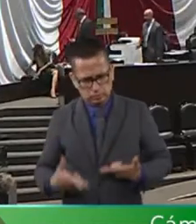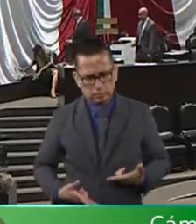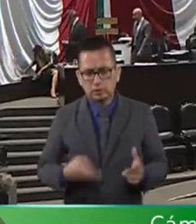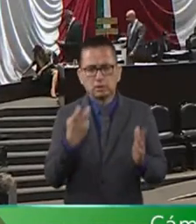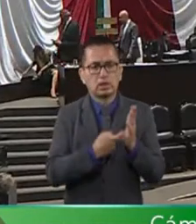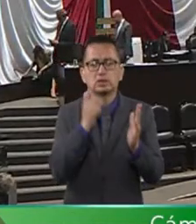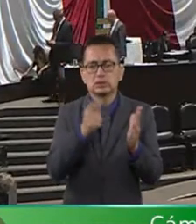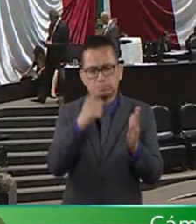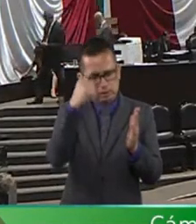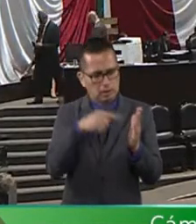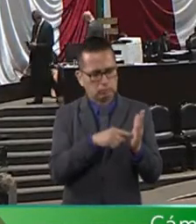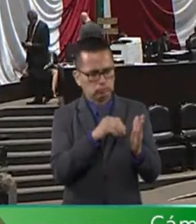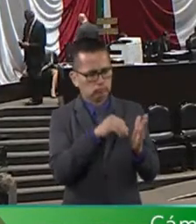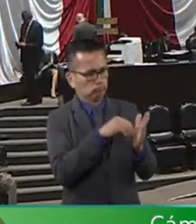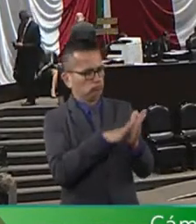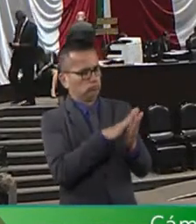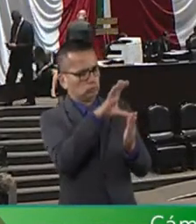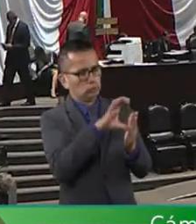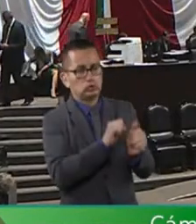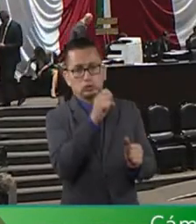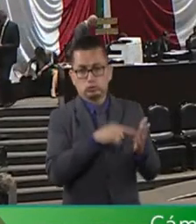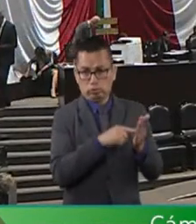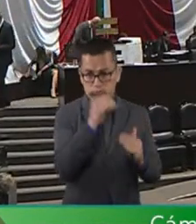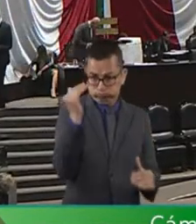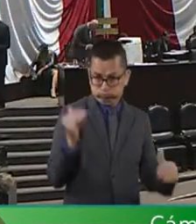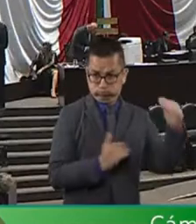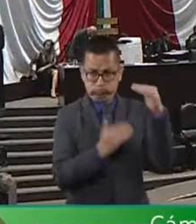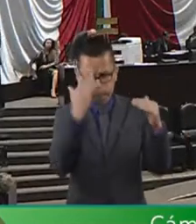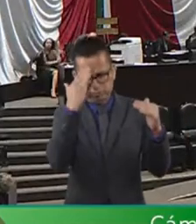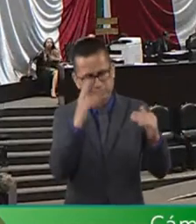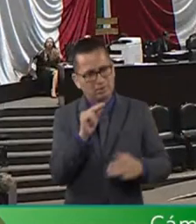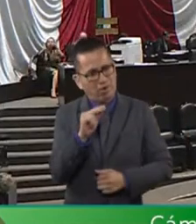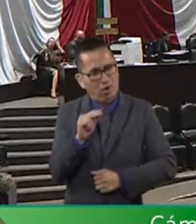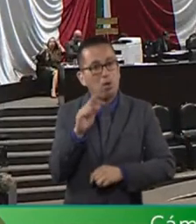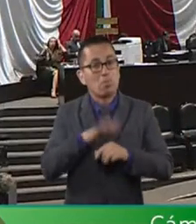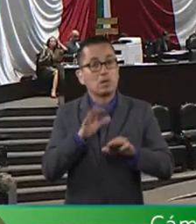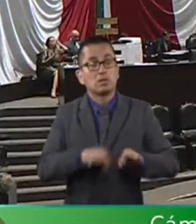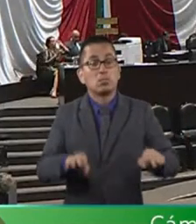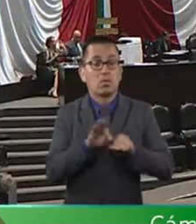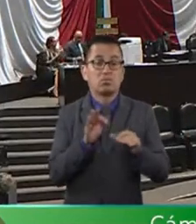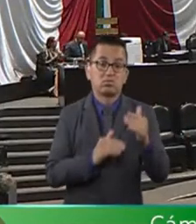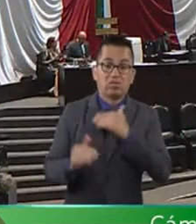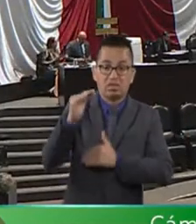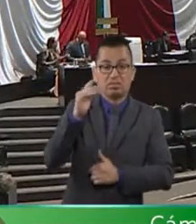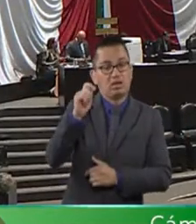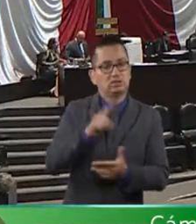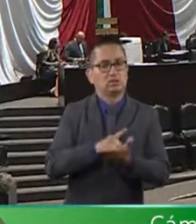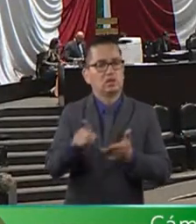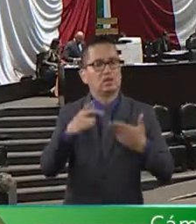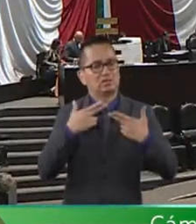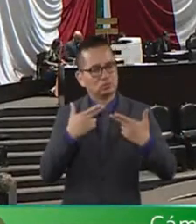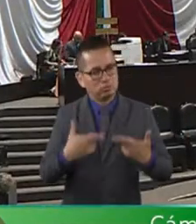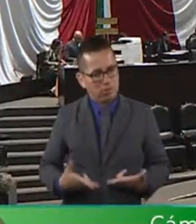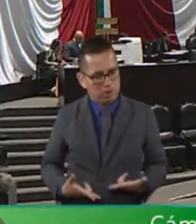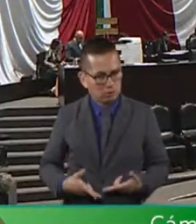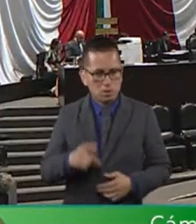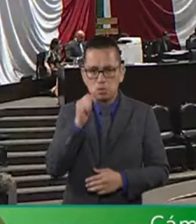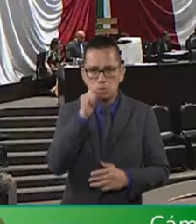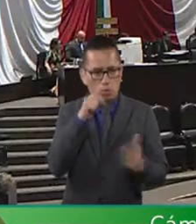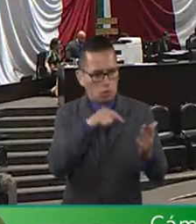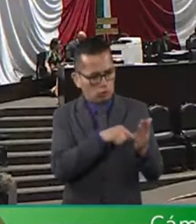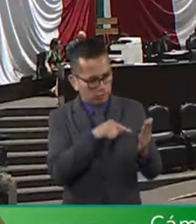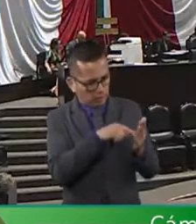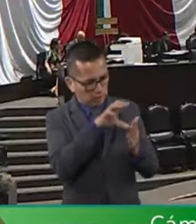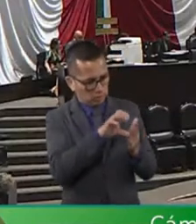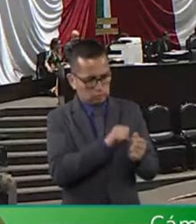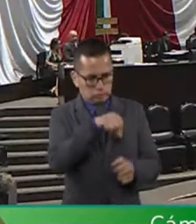una supremacía convencional, o más allá, hacia una jerarquía de los derechos humanos, sean de fuente nacional o sean de fuente